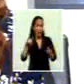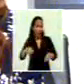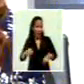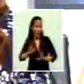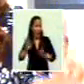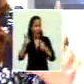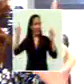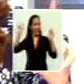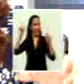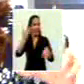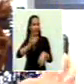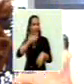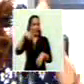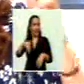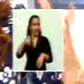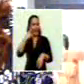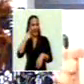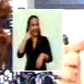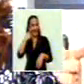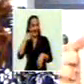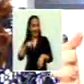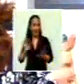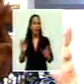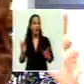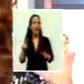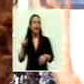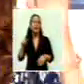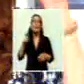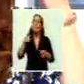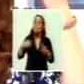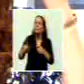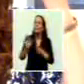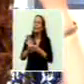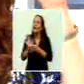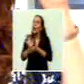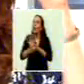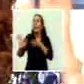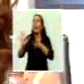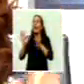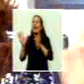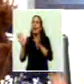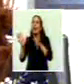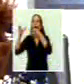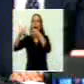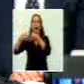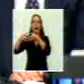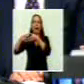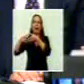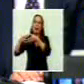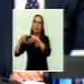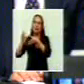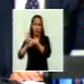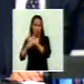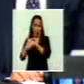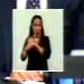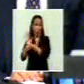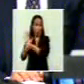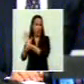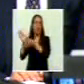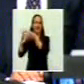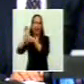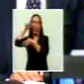Internacional. Hoy hay una aparición de estos inversores entre comillas a los que yo denomino fondos buitres,